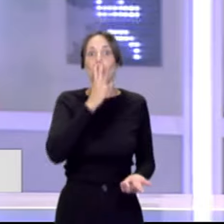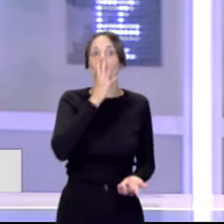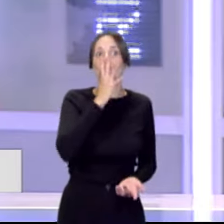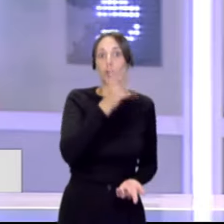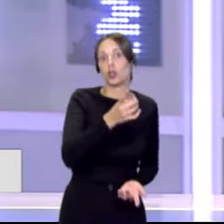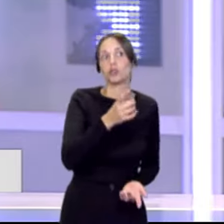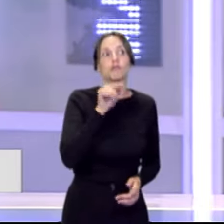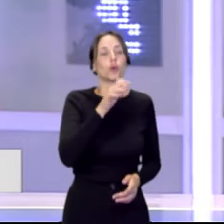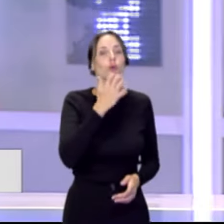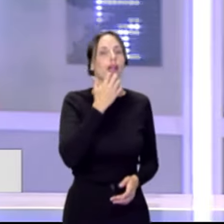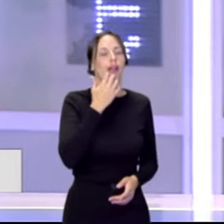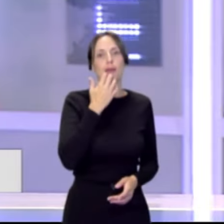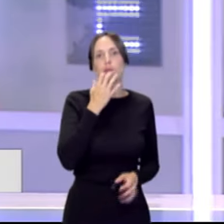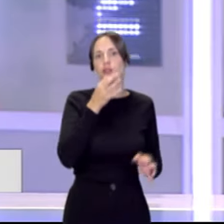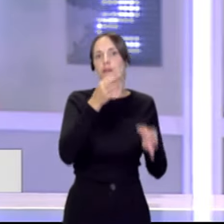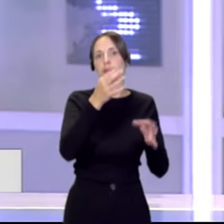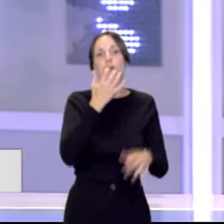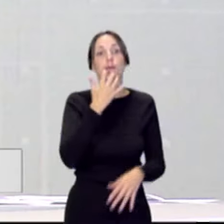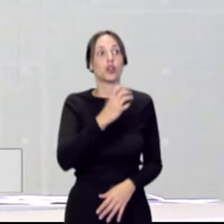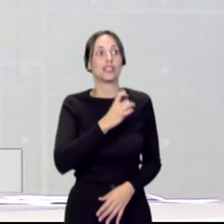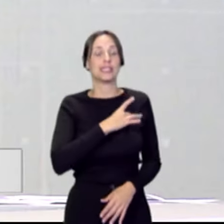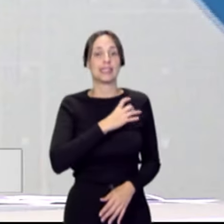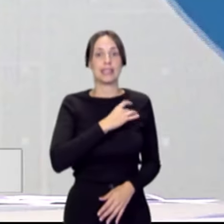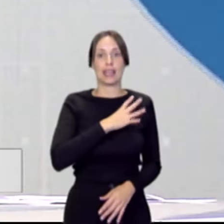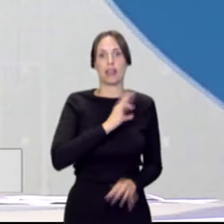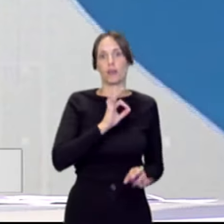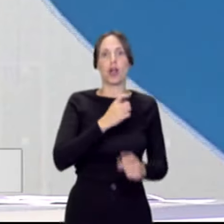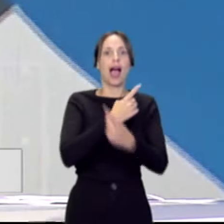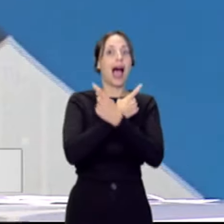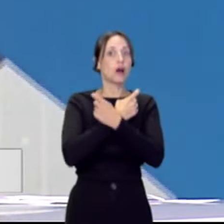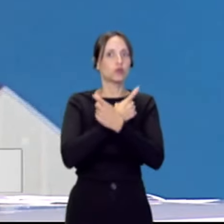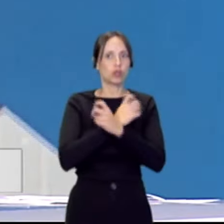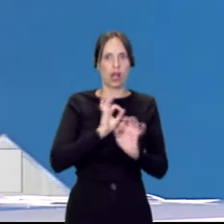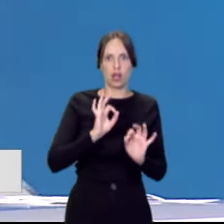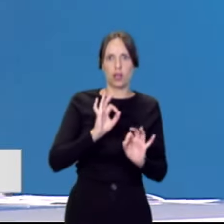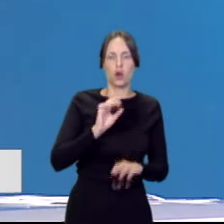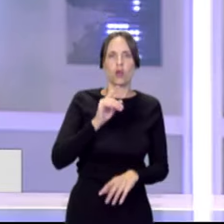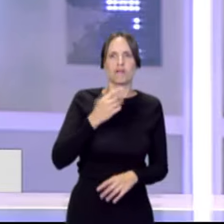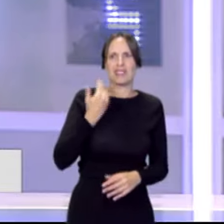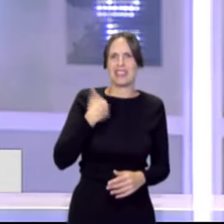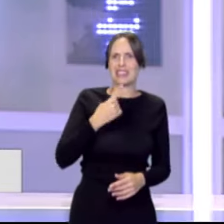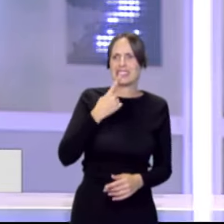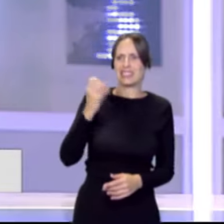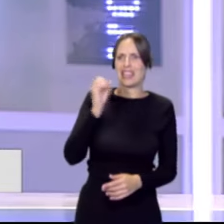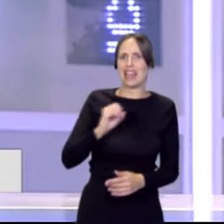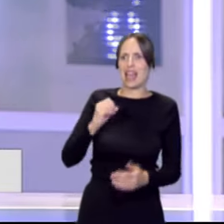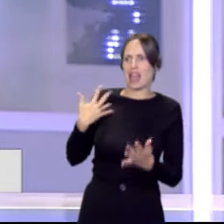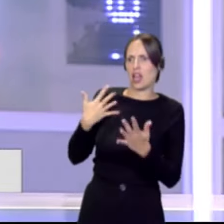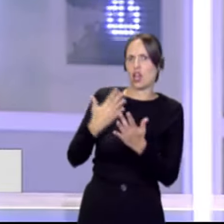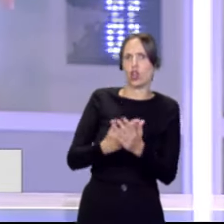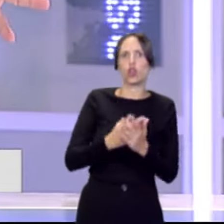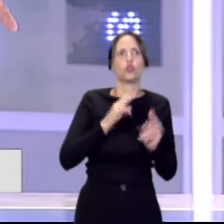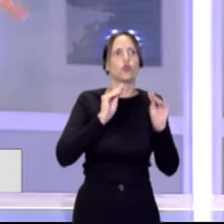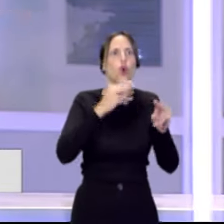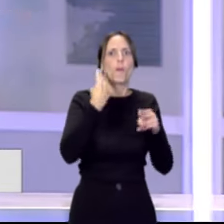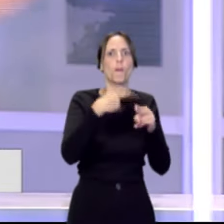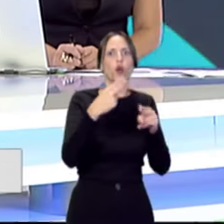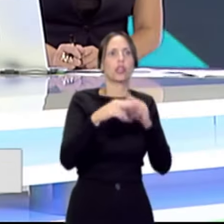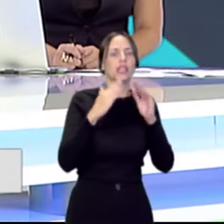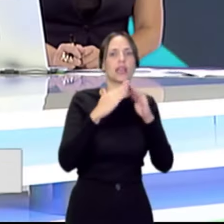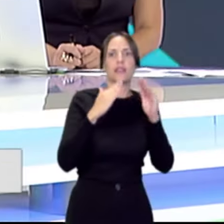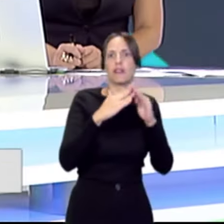ejemplo constante del sindicato al que hemos, Austria. Austria lleva un siglo haciendo políticas de vivienda. Y son acumulativas. Una vez que tú tienes una